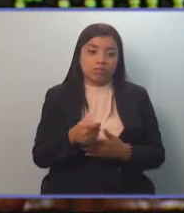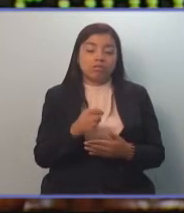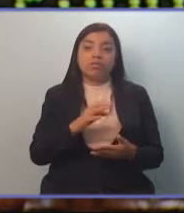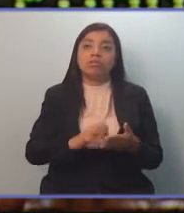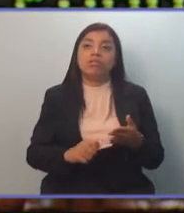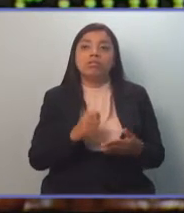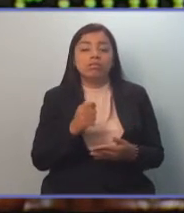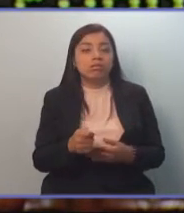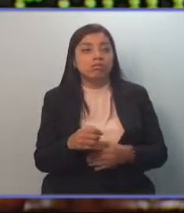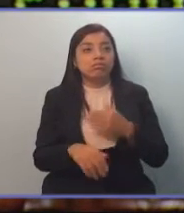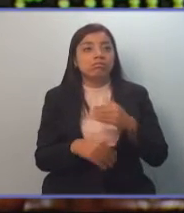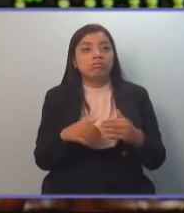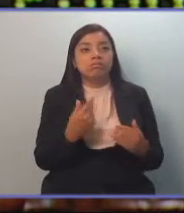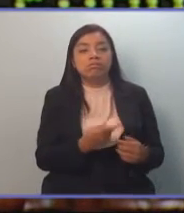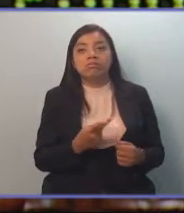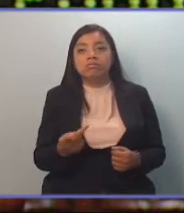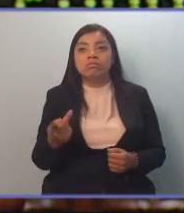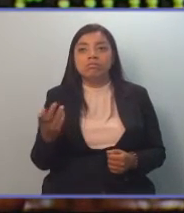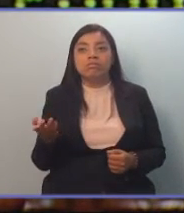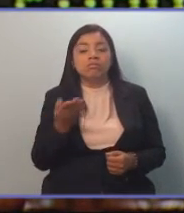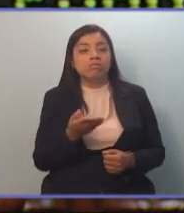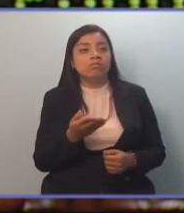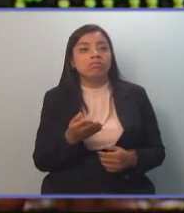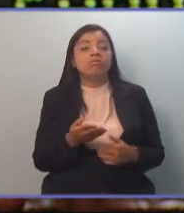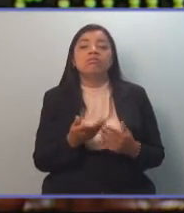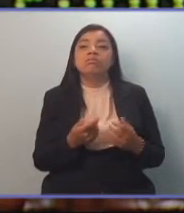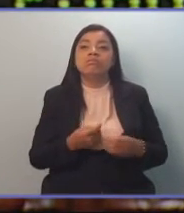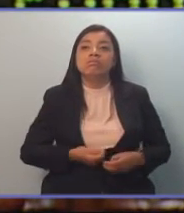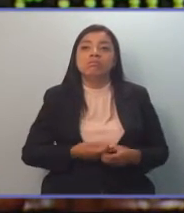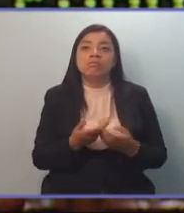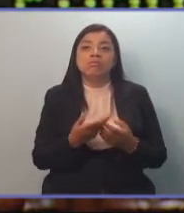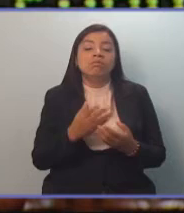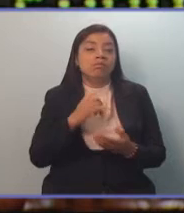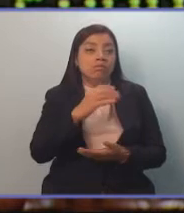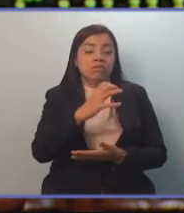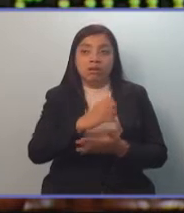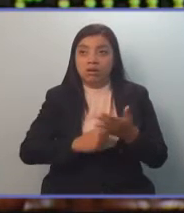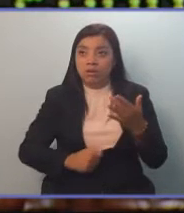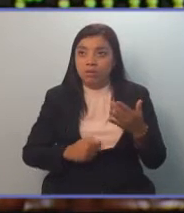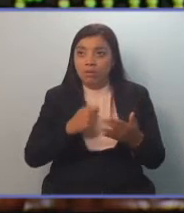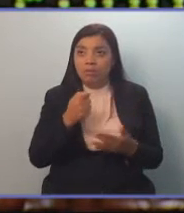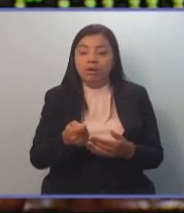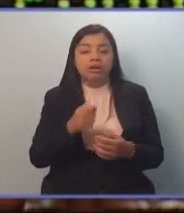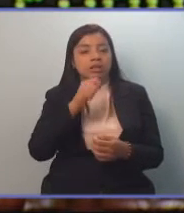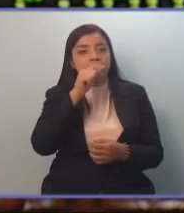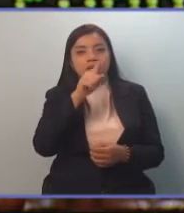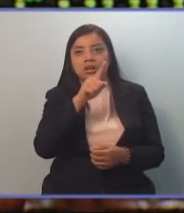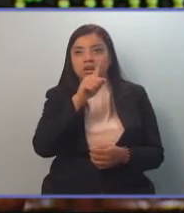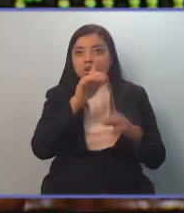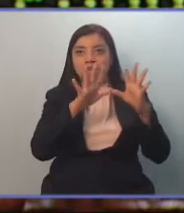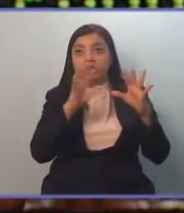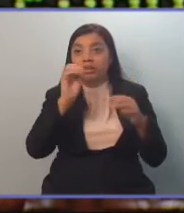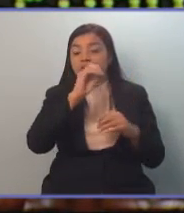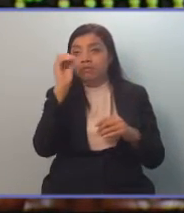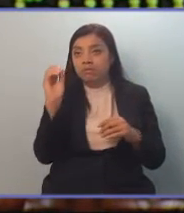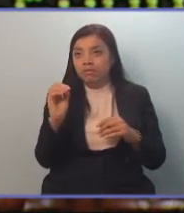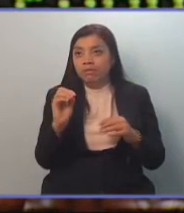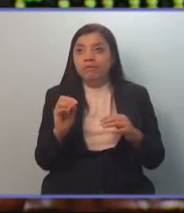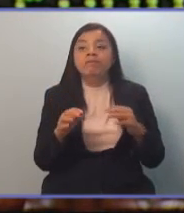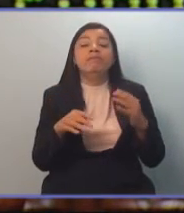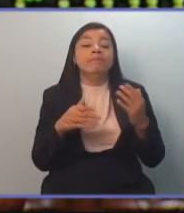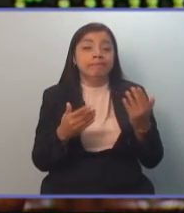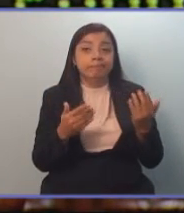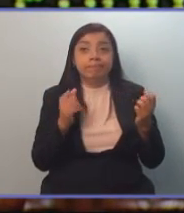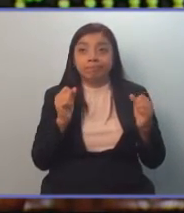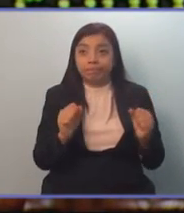o internación de productos pirotécnicos. Se establece el impuesto ad valorem del 10% y se